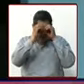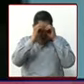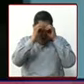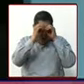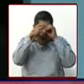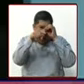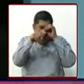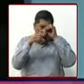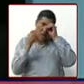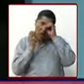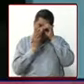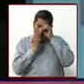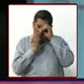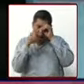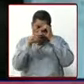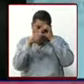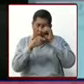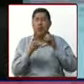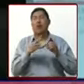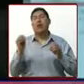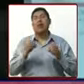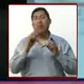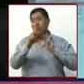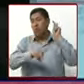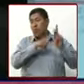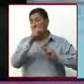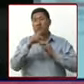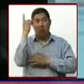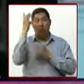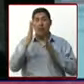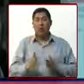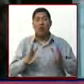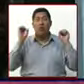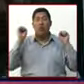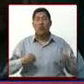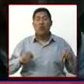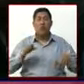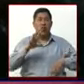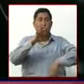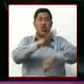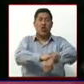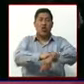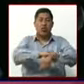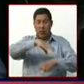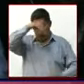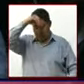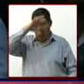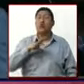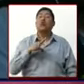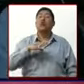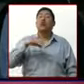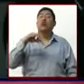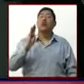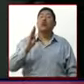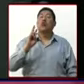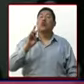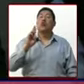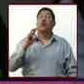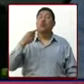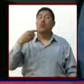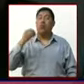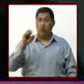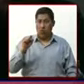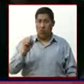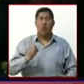pueblo boliviano en su conjunto que nos ayuden a lograr la captura de este señor Miguel Ángel Burgos Daza, que ha tanto